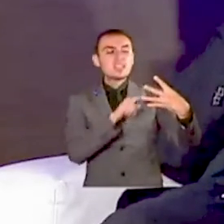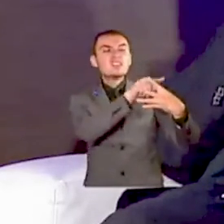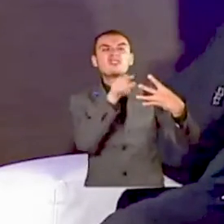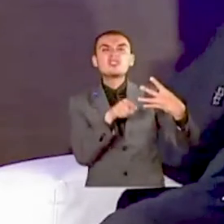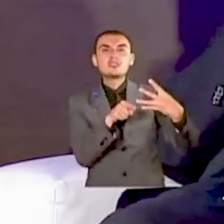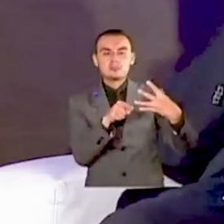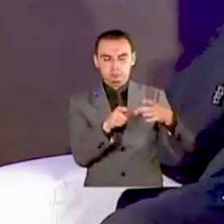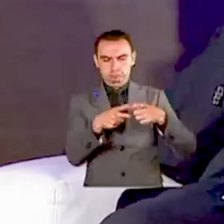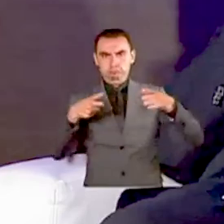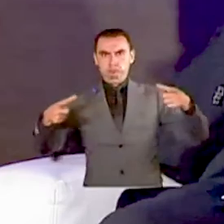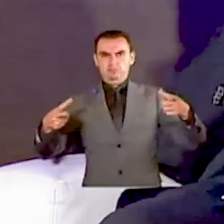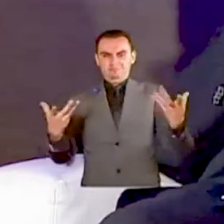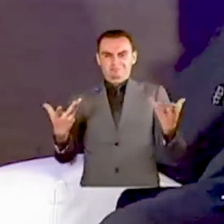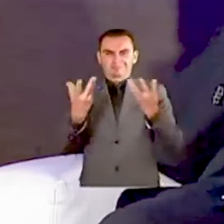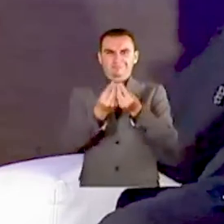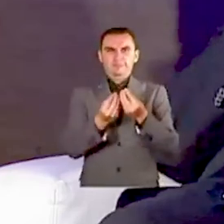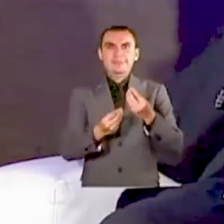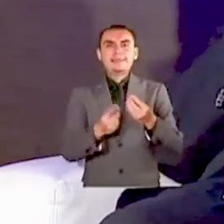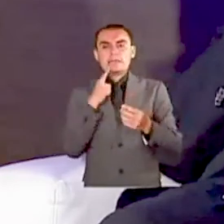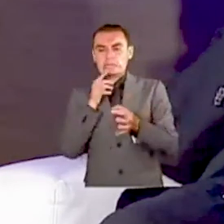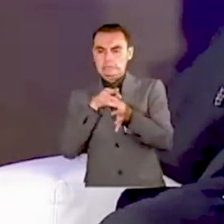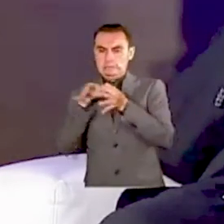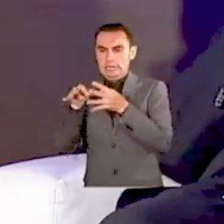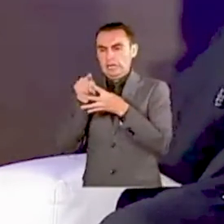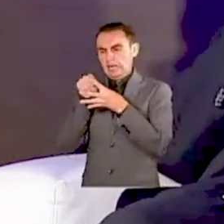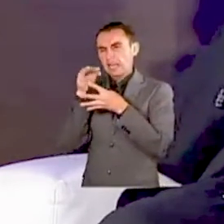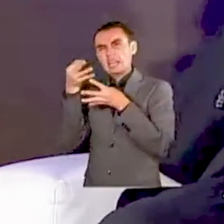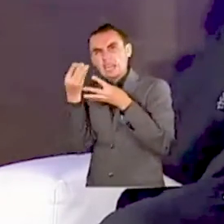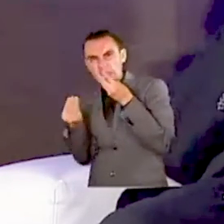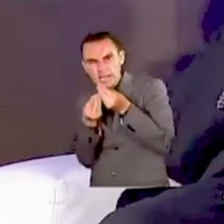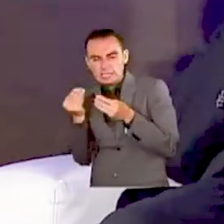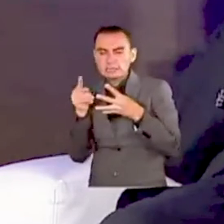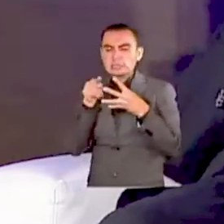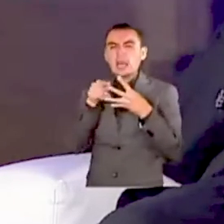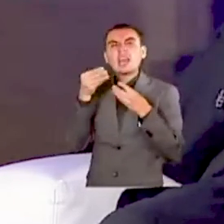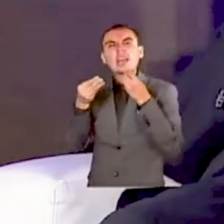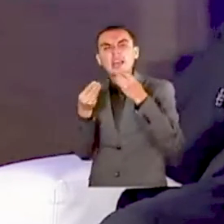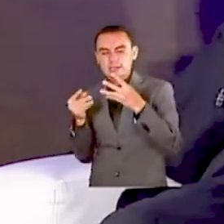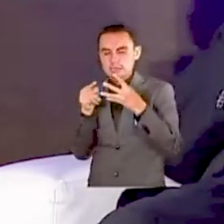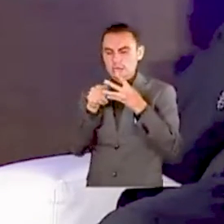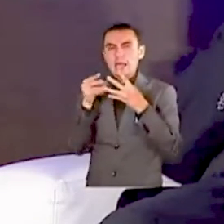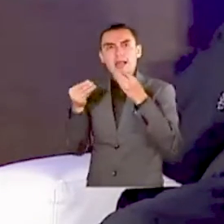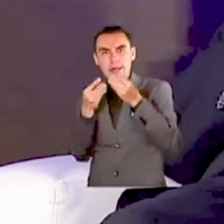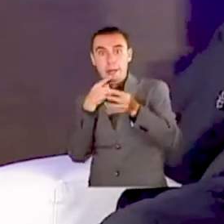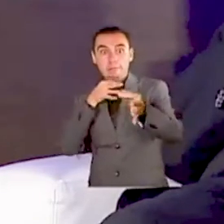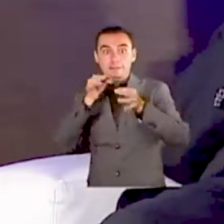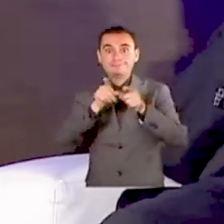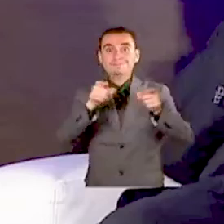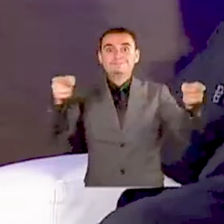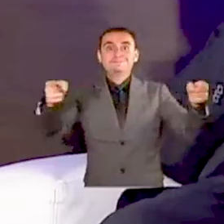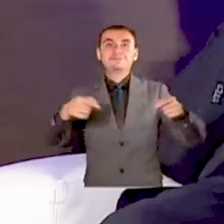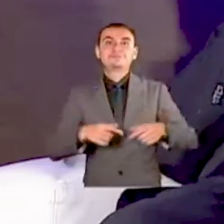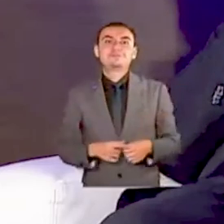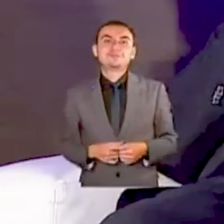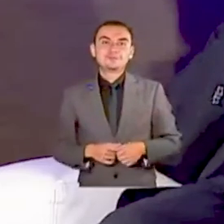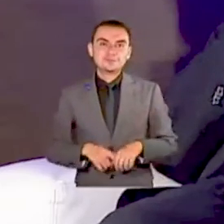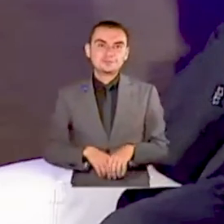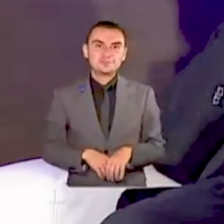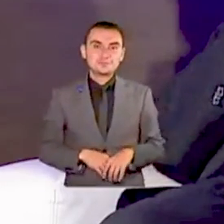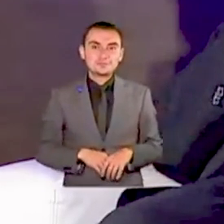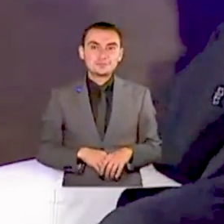cómo precisamente a través de unas memorias hay muchísimo trabajo adelantado y otro tanto para hacer, por hacer. Y